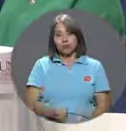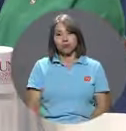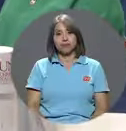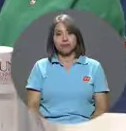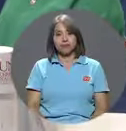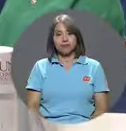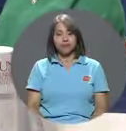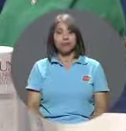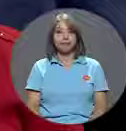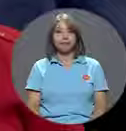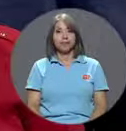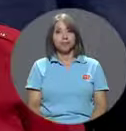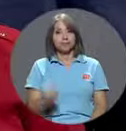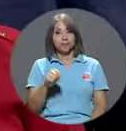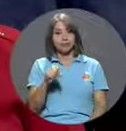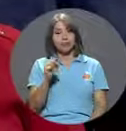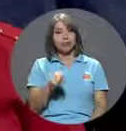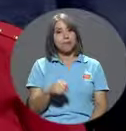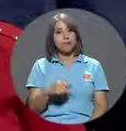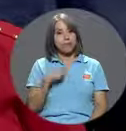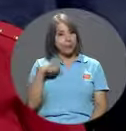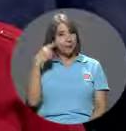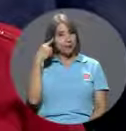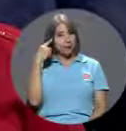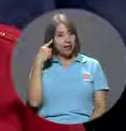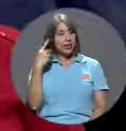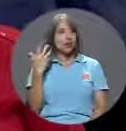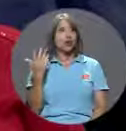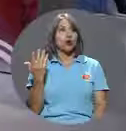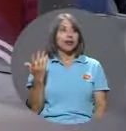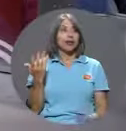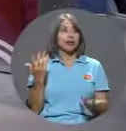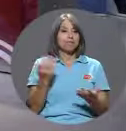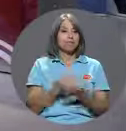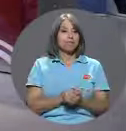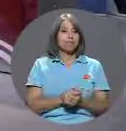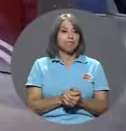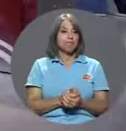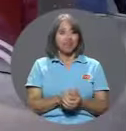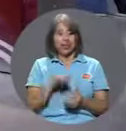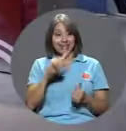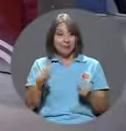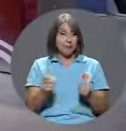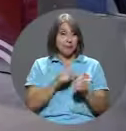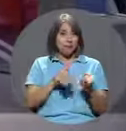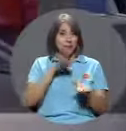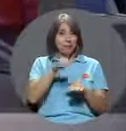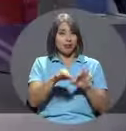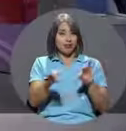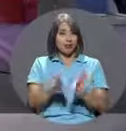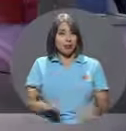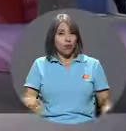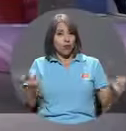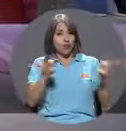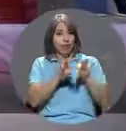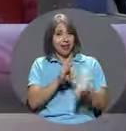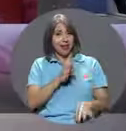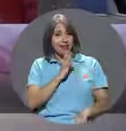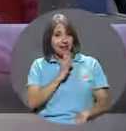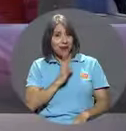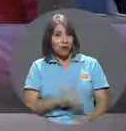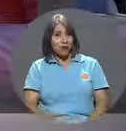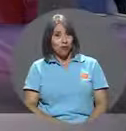¿verdad? Que es importante. Sí. Me imagino que... dar ese primer paso es fundamental,